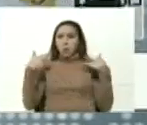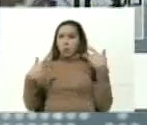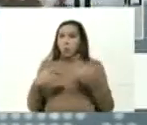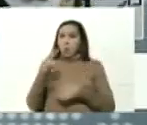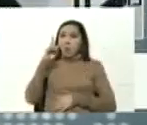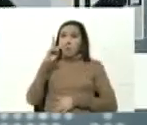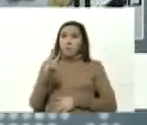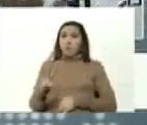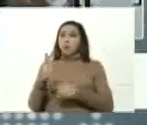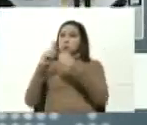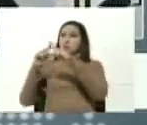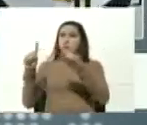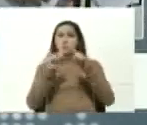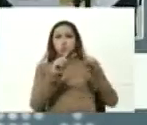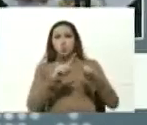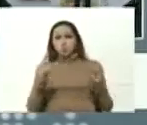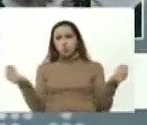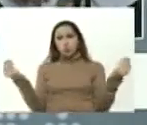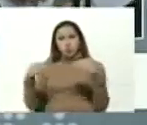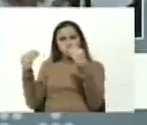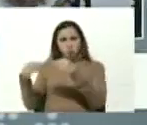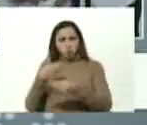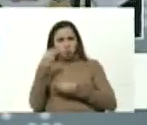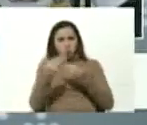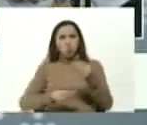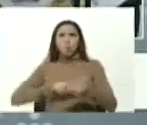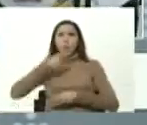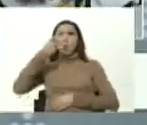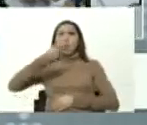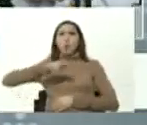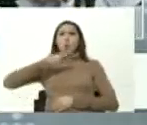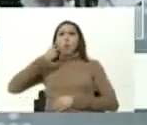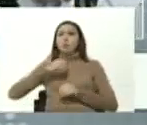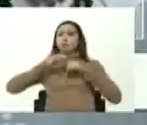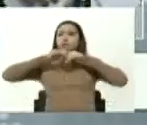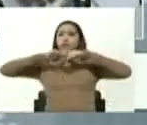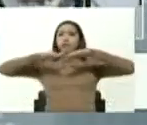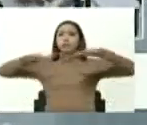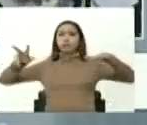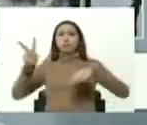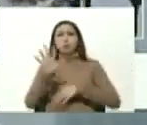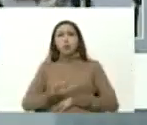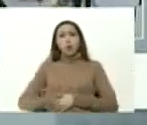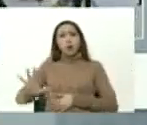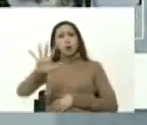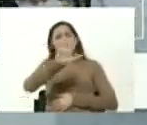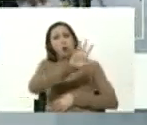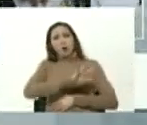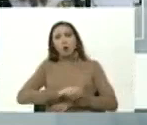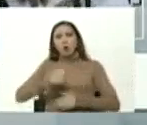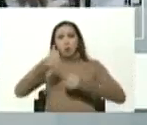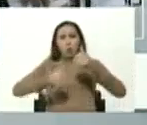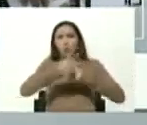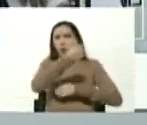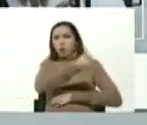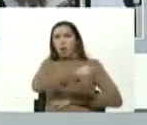la diversidad de organizaciones con fines políticos desplegados por el país. Los candidatos,